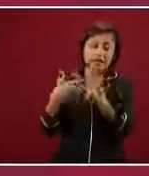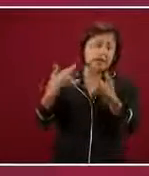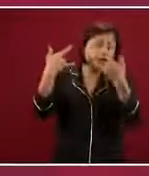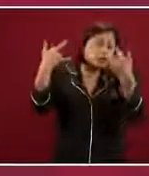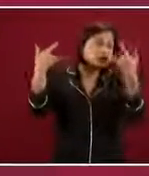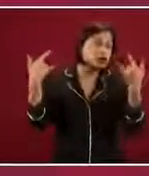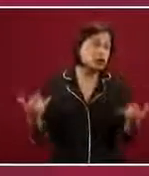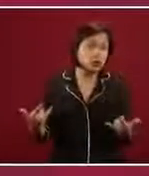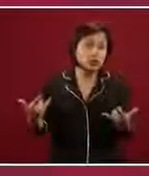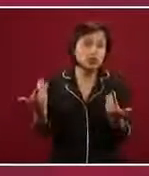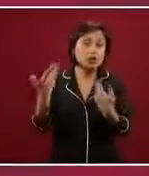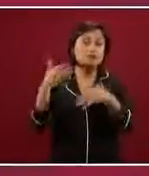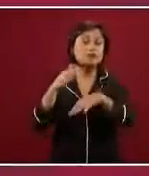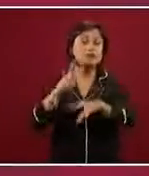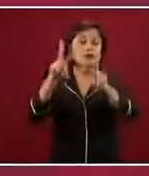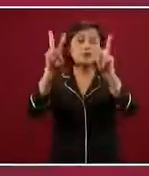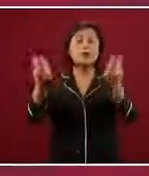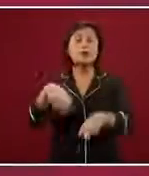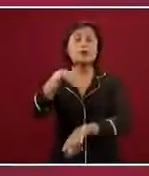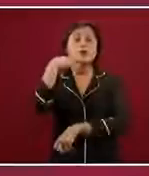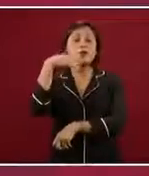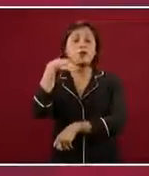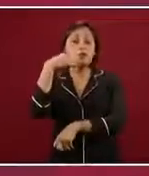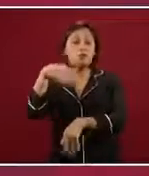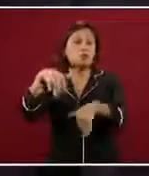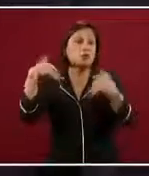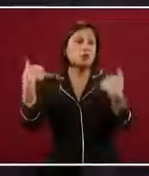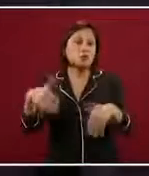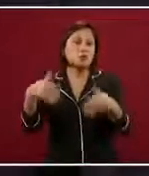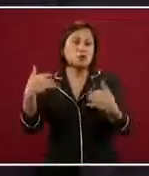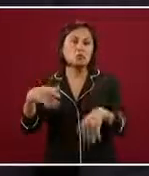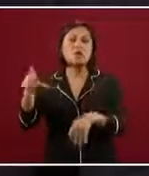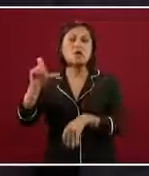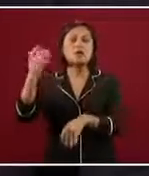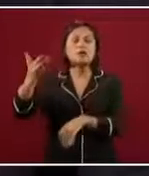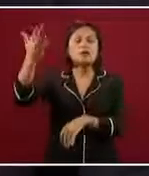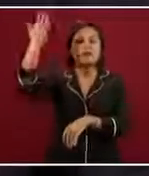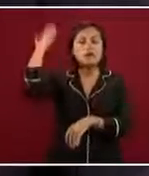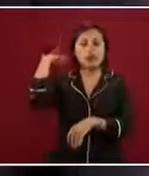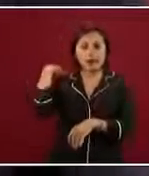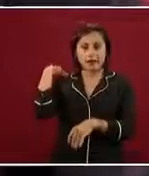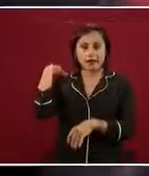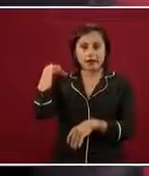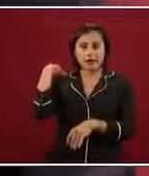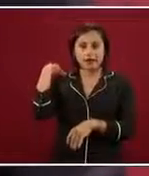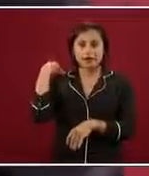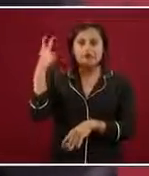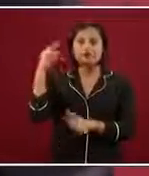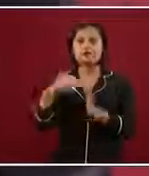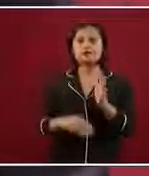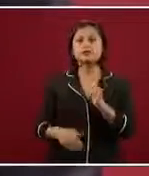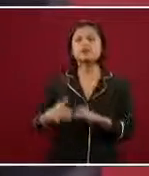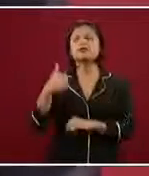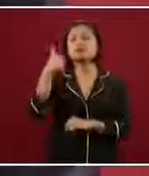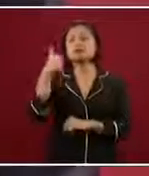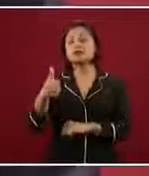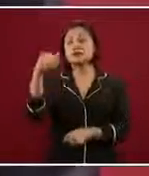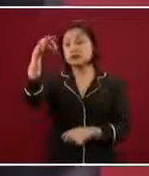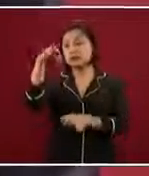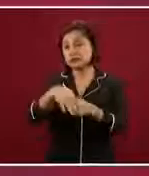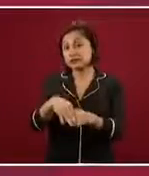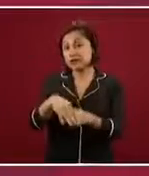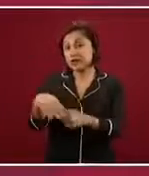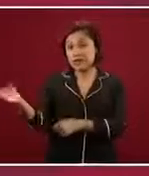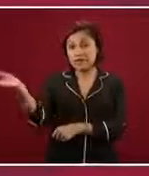de corrupción. Cuando llevaron a cabo el recuento en la elección del 2006, que fue fraudulenta,